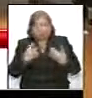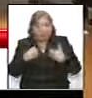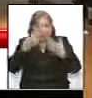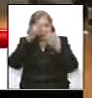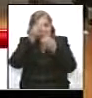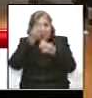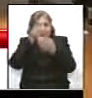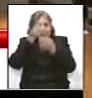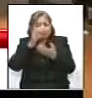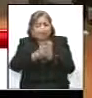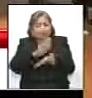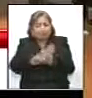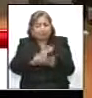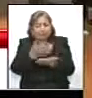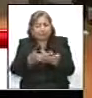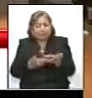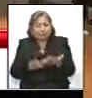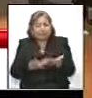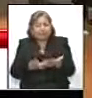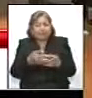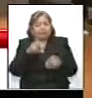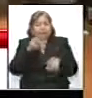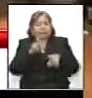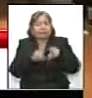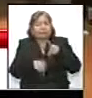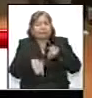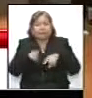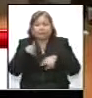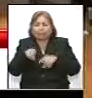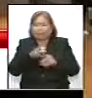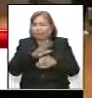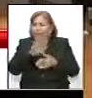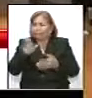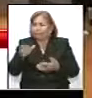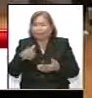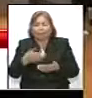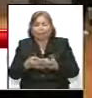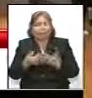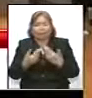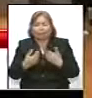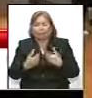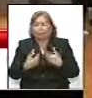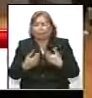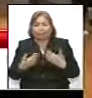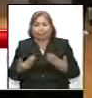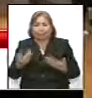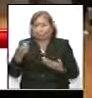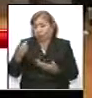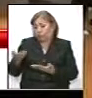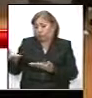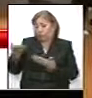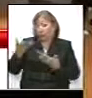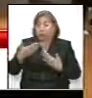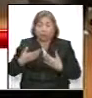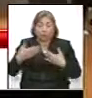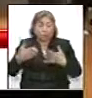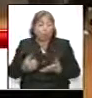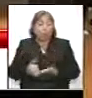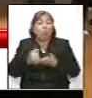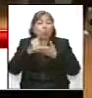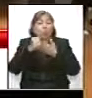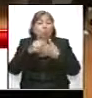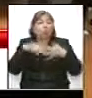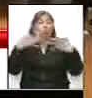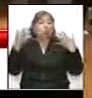información sobre estos documentos, pero en algunos casos no los tenemos todos. Entonces, que ustedes nos los hagan llegar nos ayudará un montón.